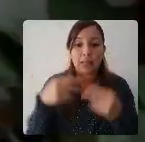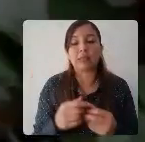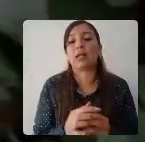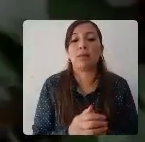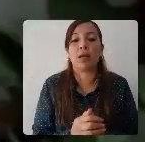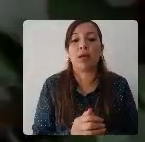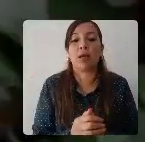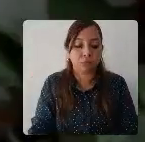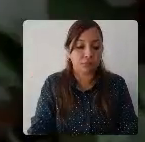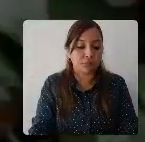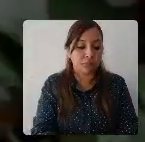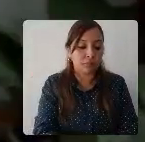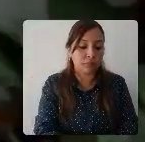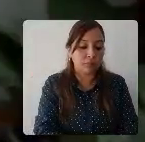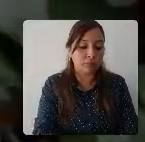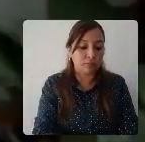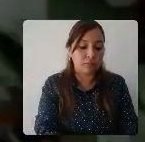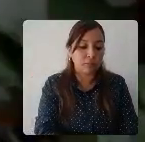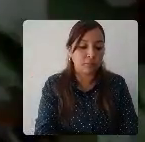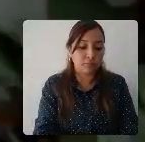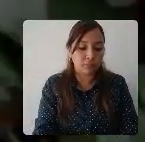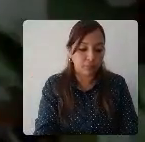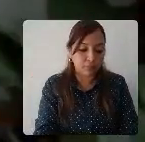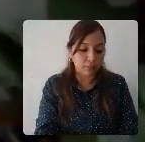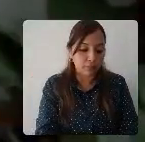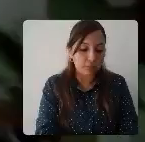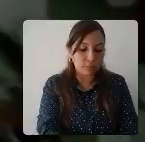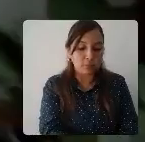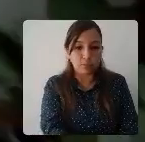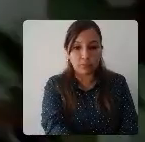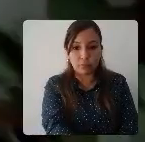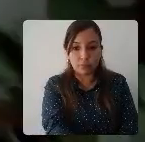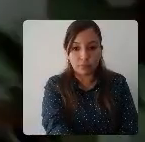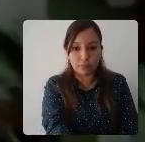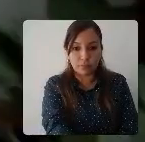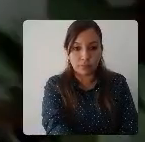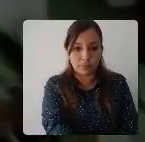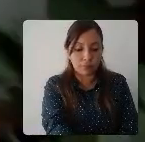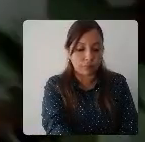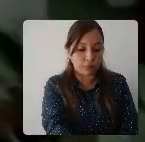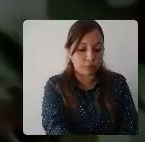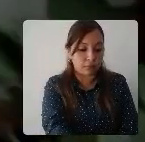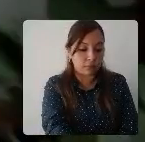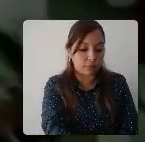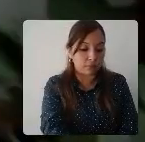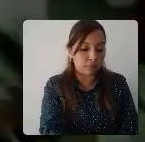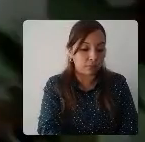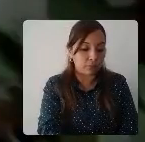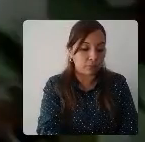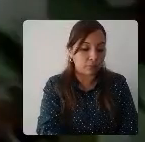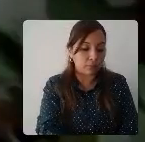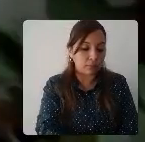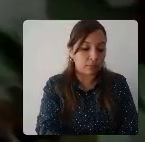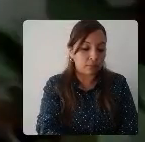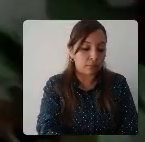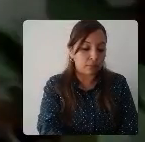emprendimientos promovidos por la Estrategia de Turismo Comunitario en Insitur. Por favor, Juan, te invito a encender tu cámara y micro para